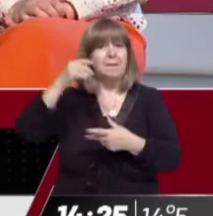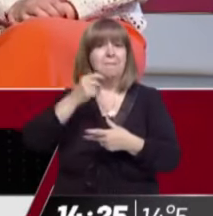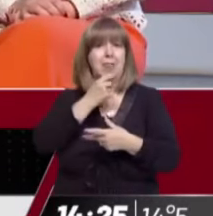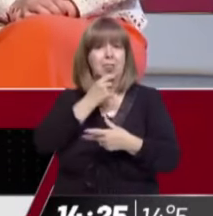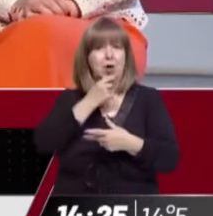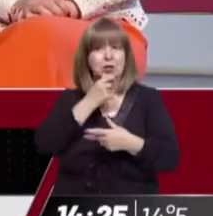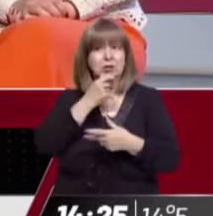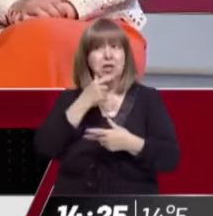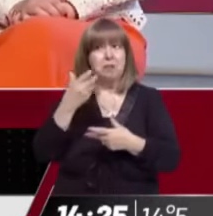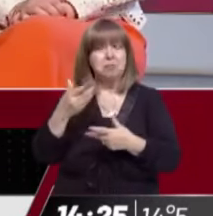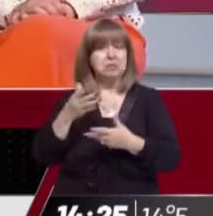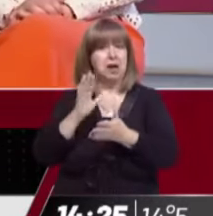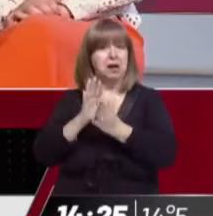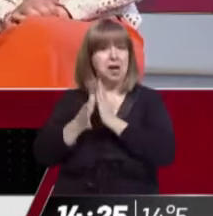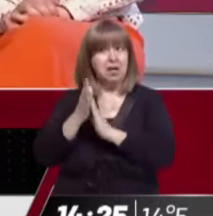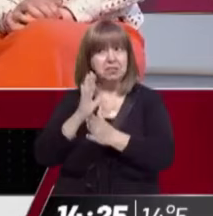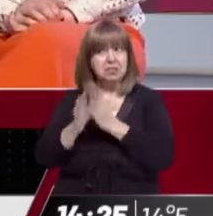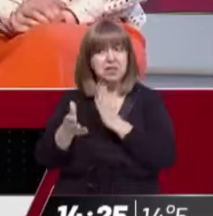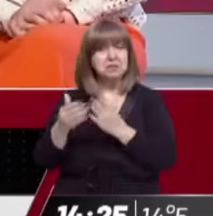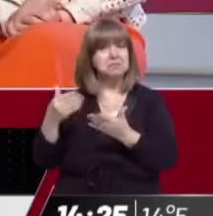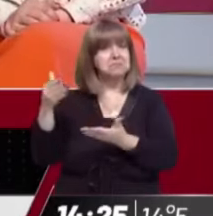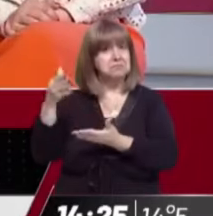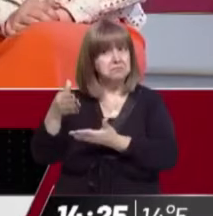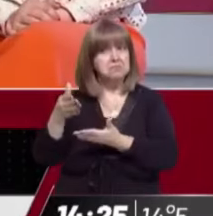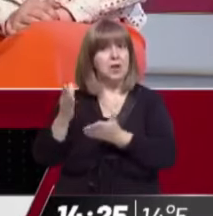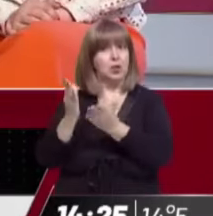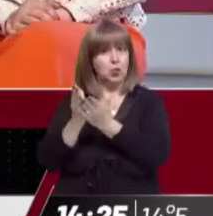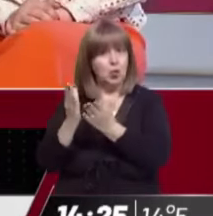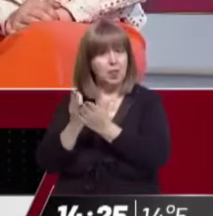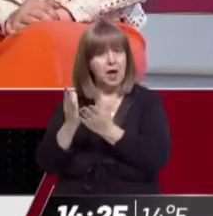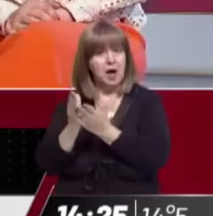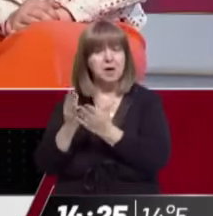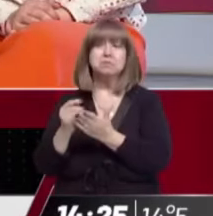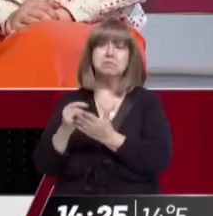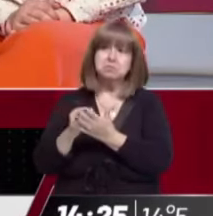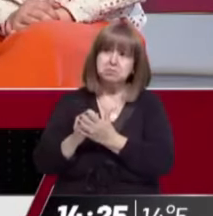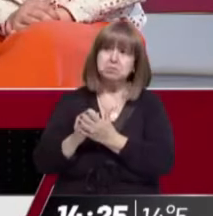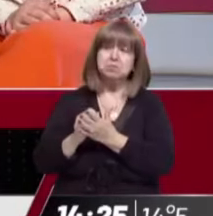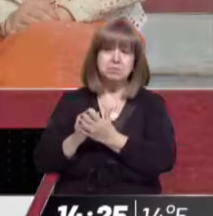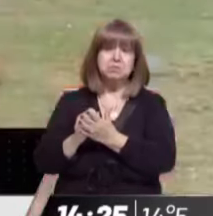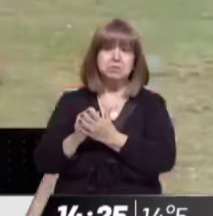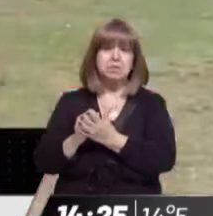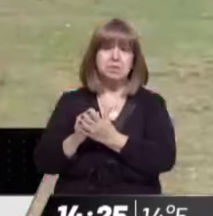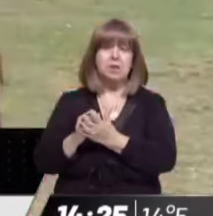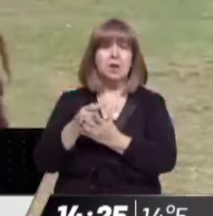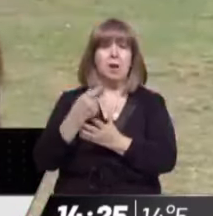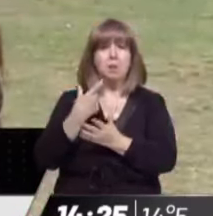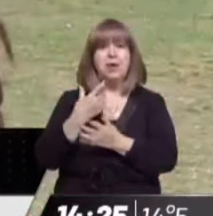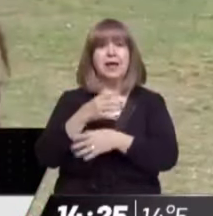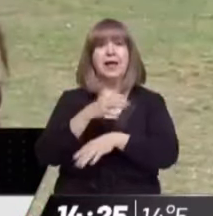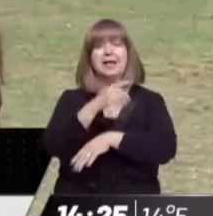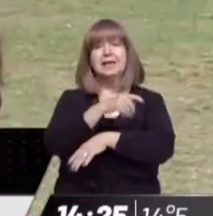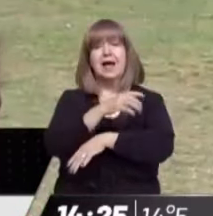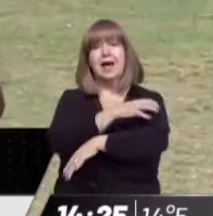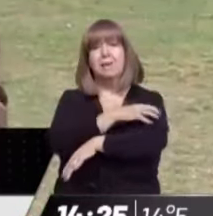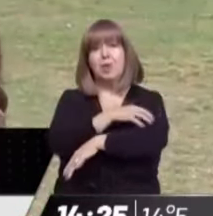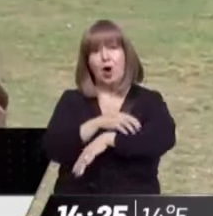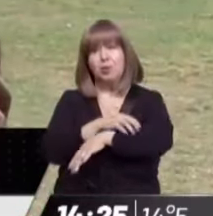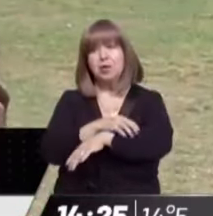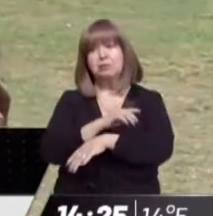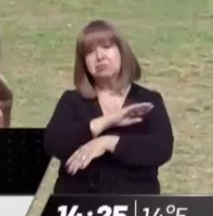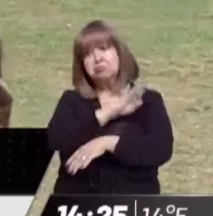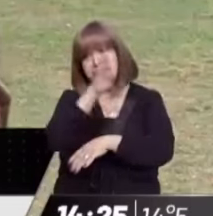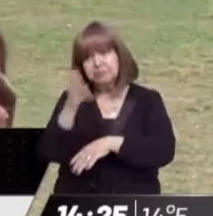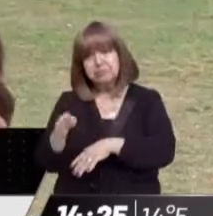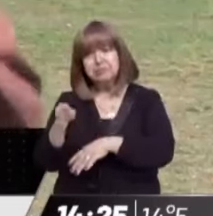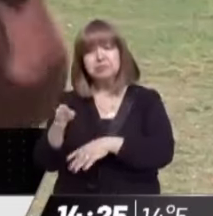estudiar a personas que no cuentan con los recursos, porque incluso estuvimos charlando previamente, yo le decía ya a alguien de clase media, la tiene difícil para estudiar, si ya alguien